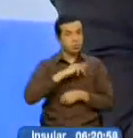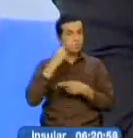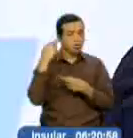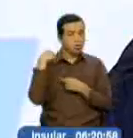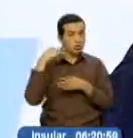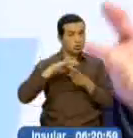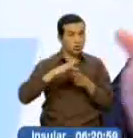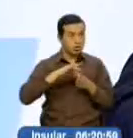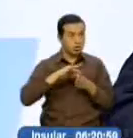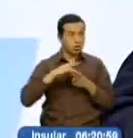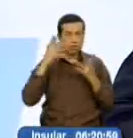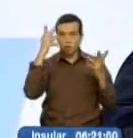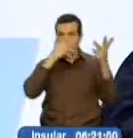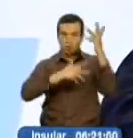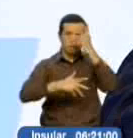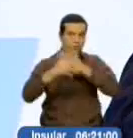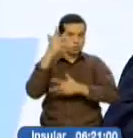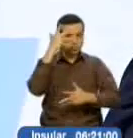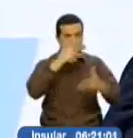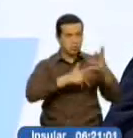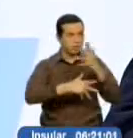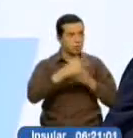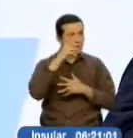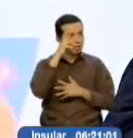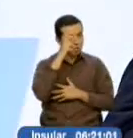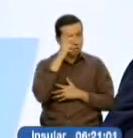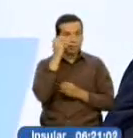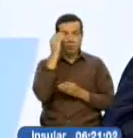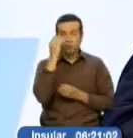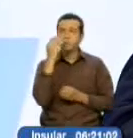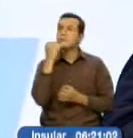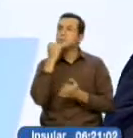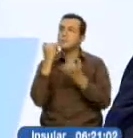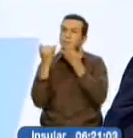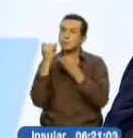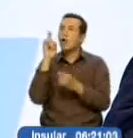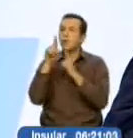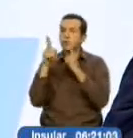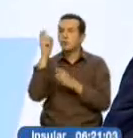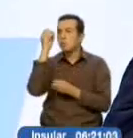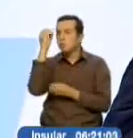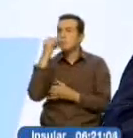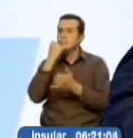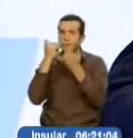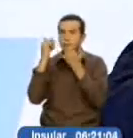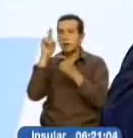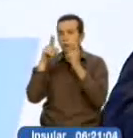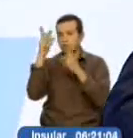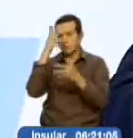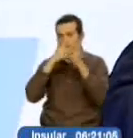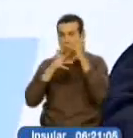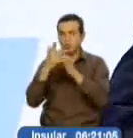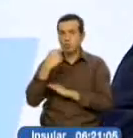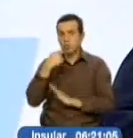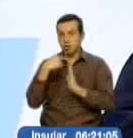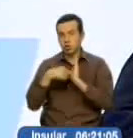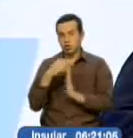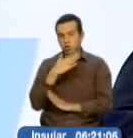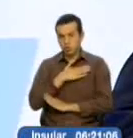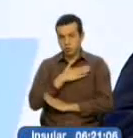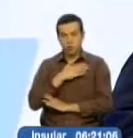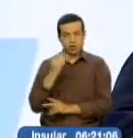Sí, esa es la confusión que creo que por desinformación todavía algunos la mantienen. Yo, entre las cosas que